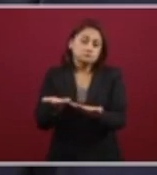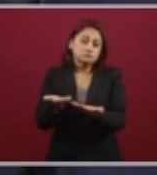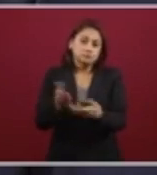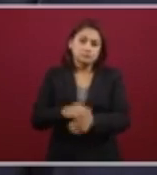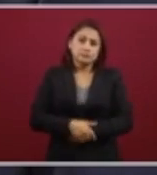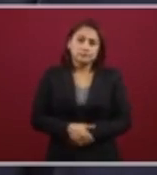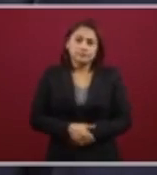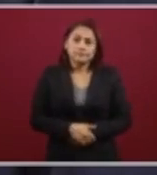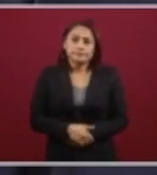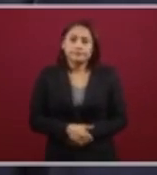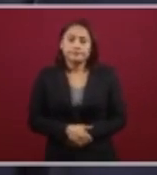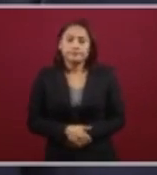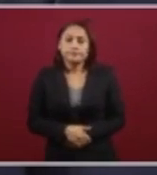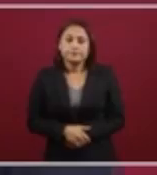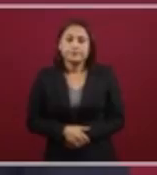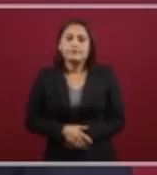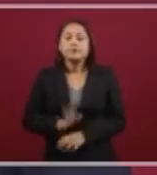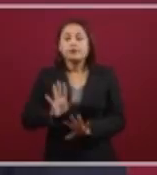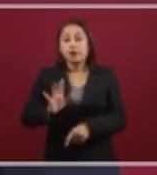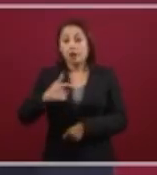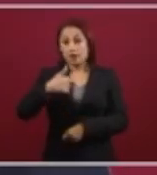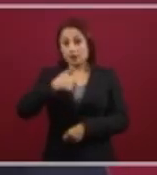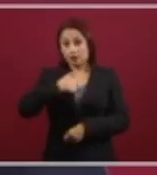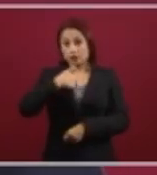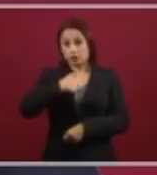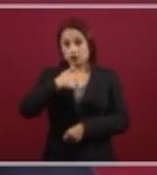Yo, siendo opositor,